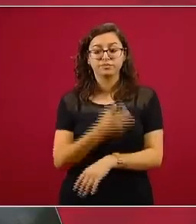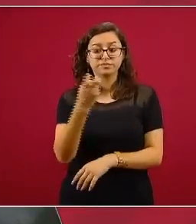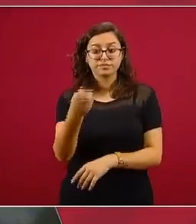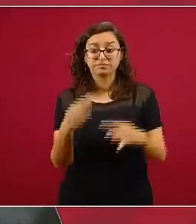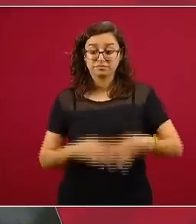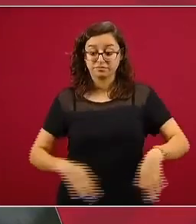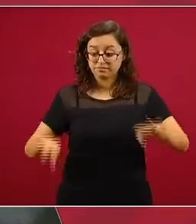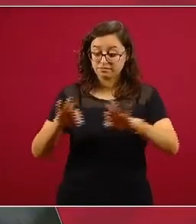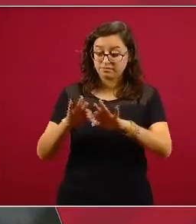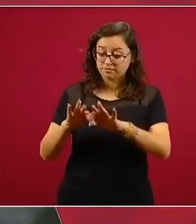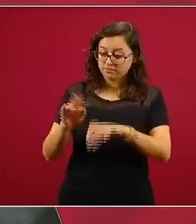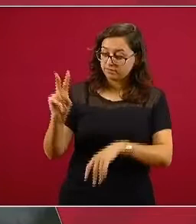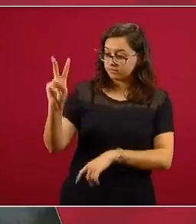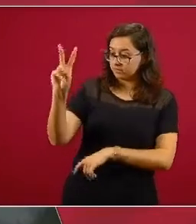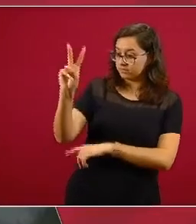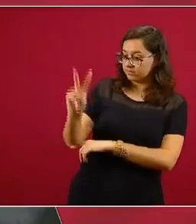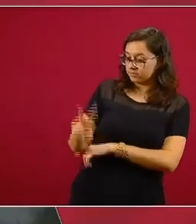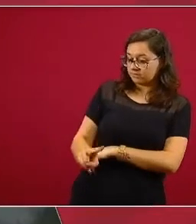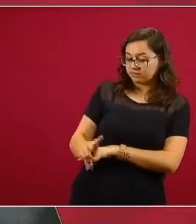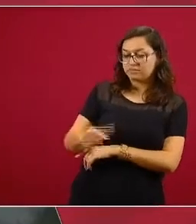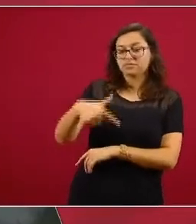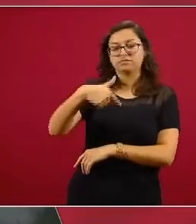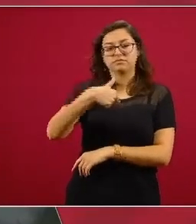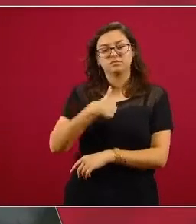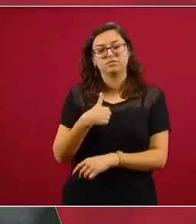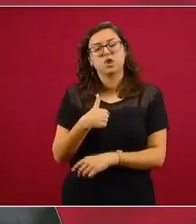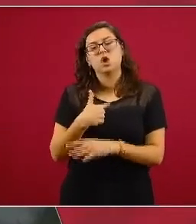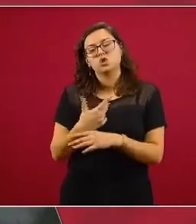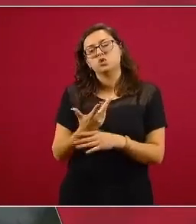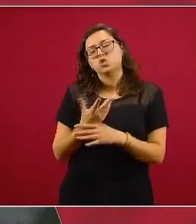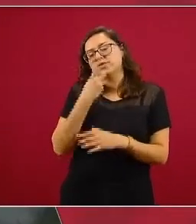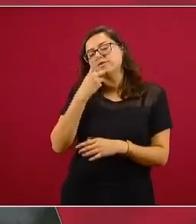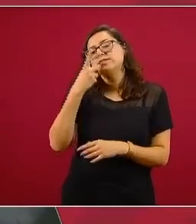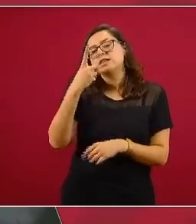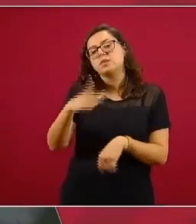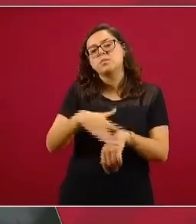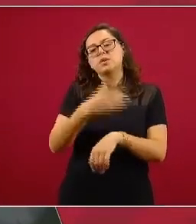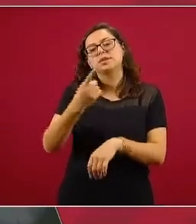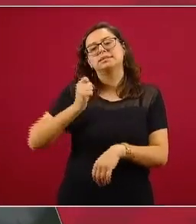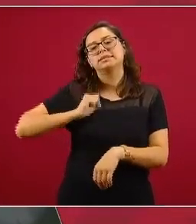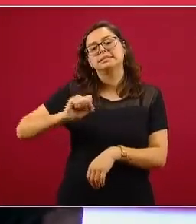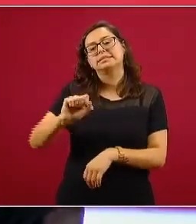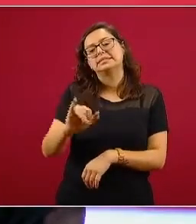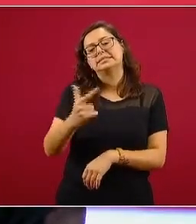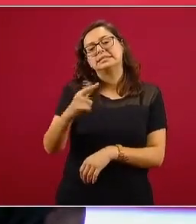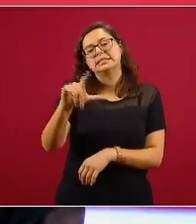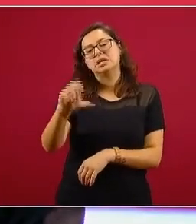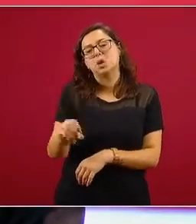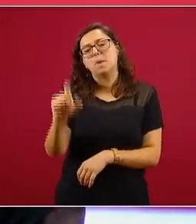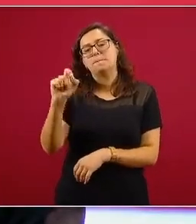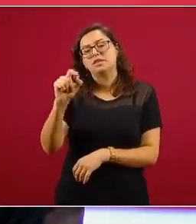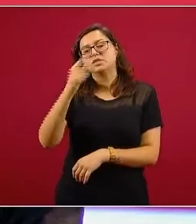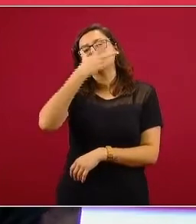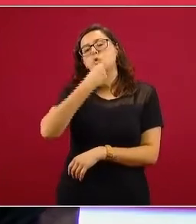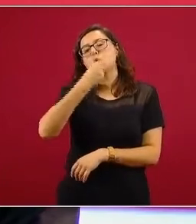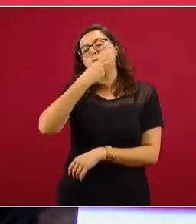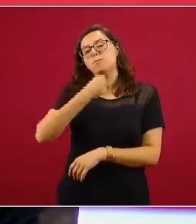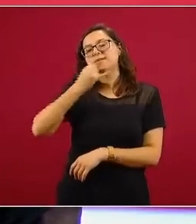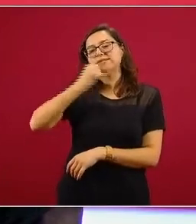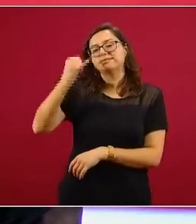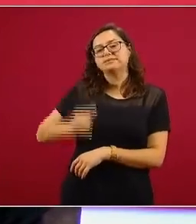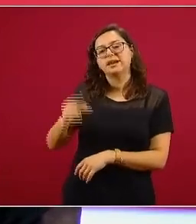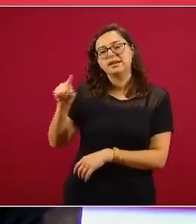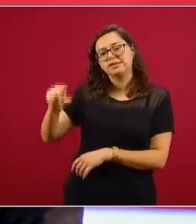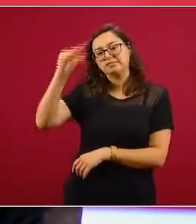verdad. Citaba yo a un pensador italiano de principios del siglo XX que hablaba sobre la política